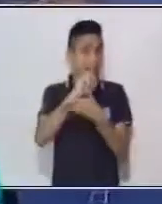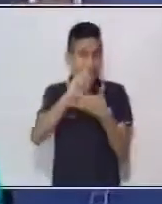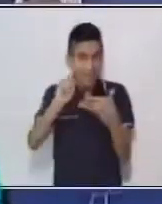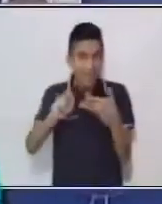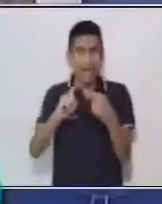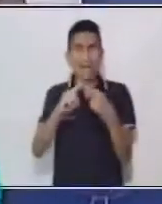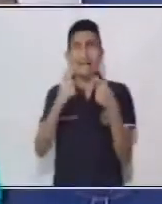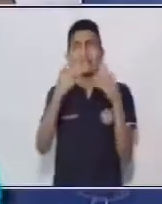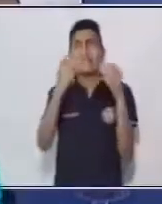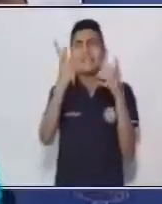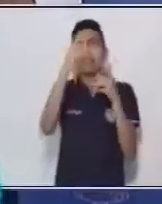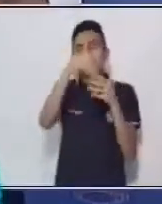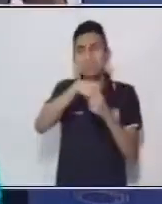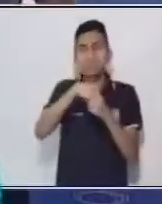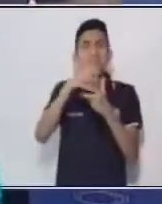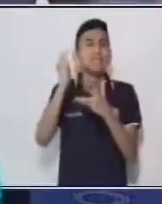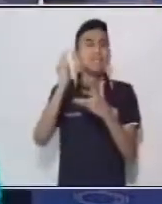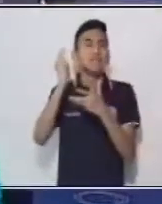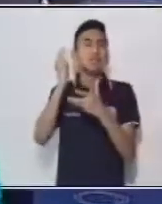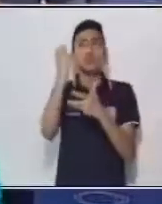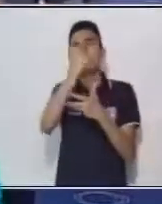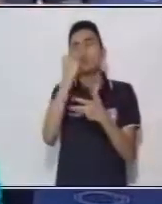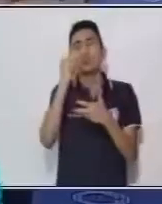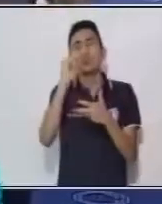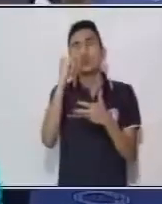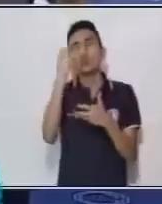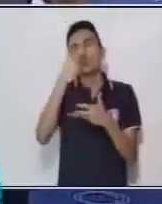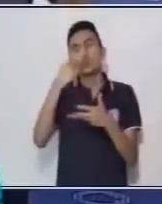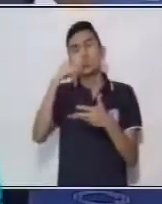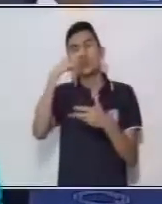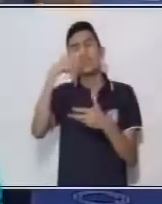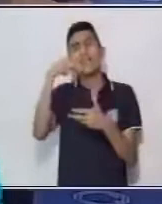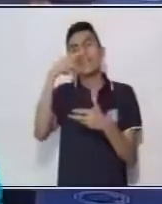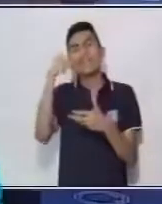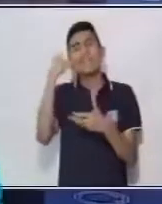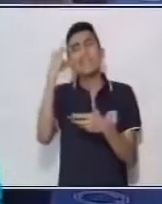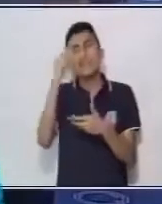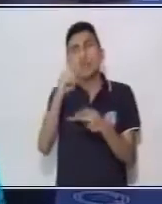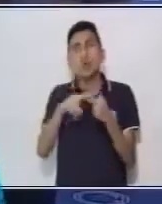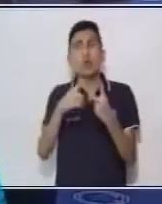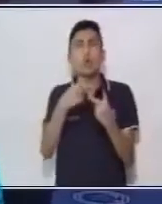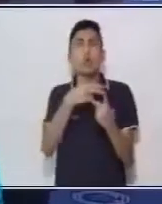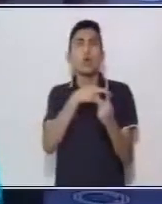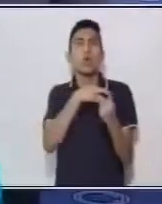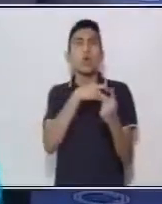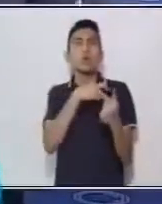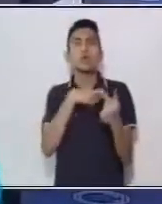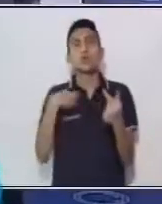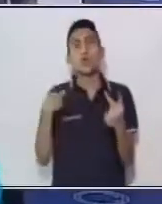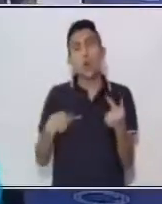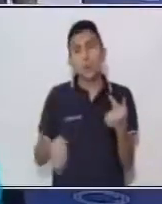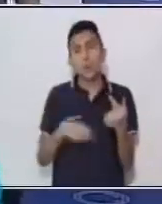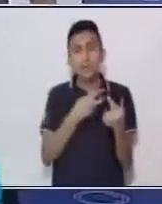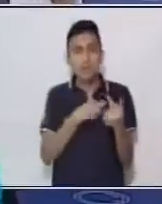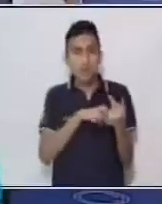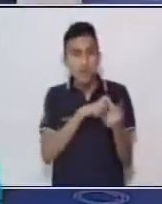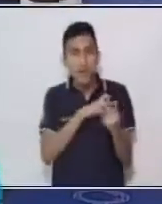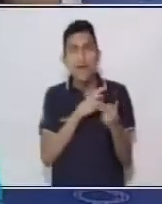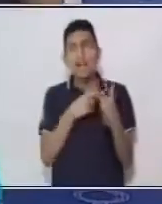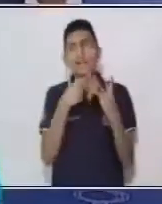de sustantivo, y también recuérdate que están los pronombres, que en sesiones anteriores también ya lo